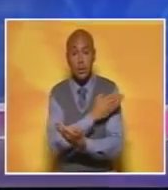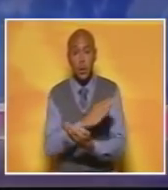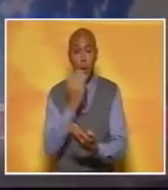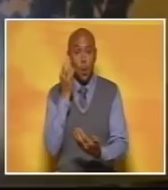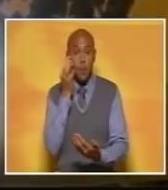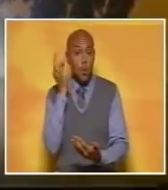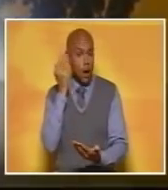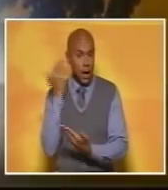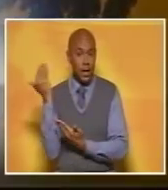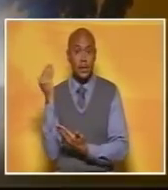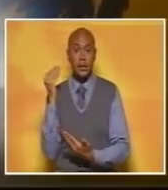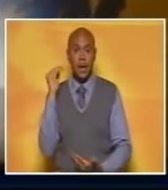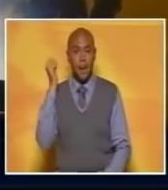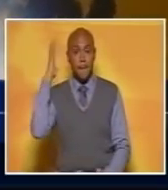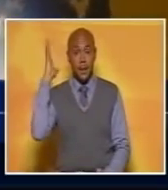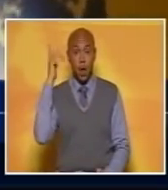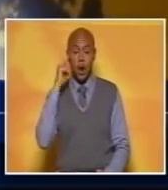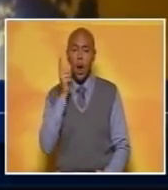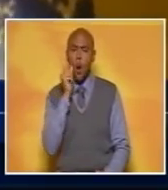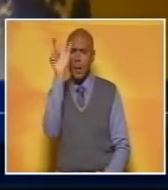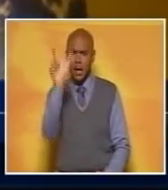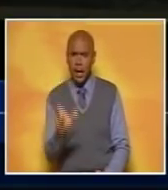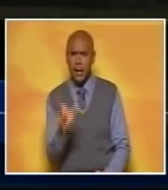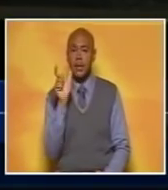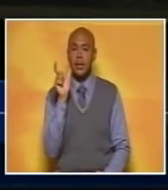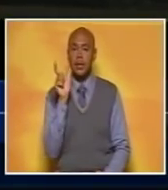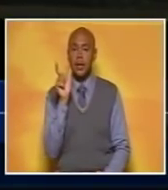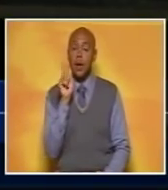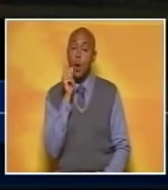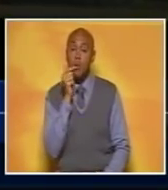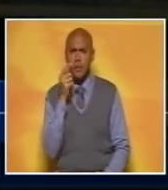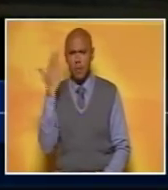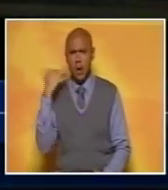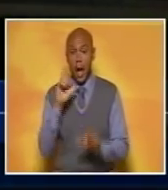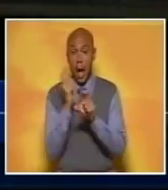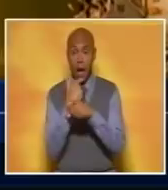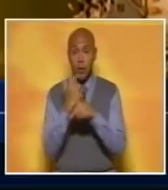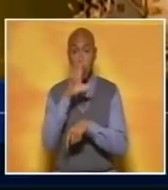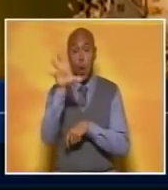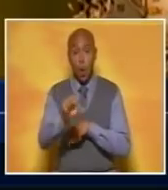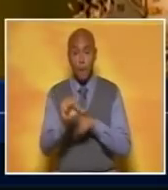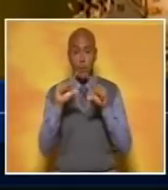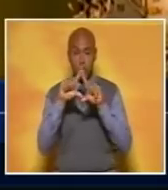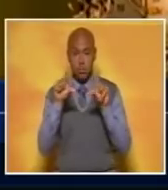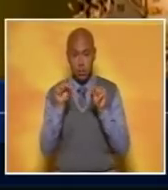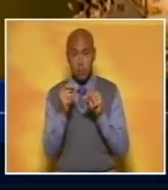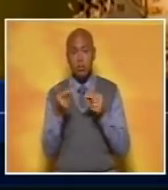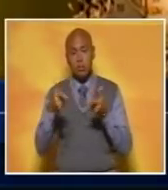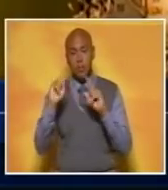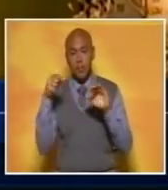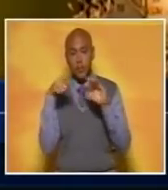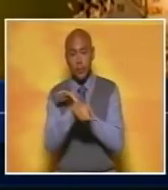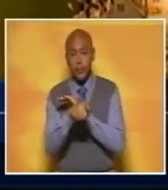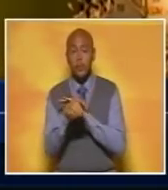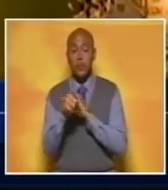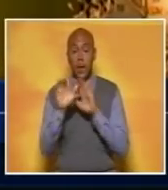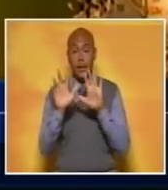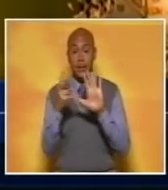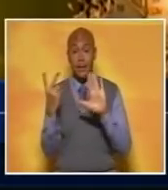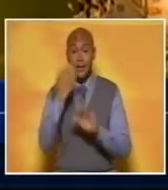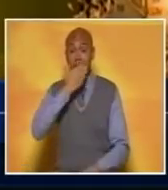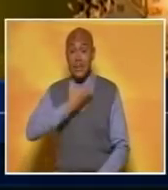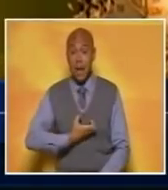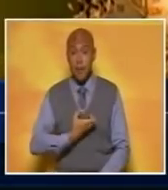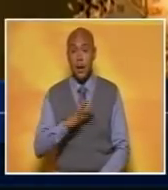X. El demandante es Nate Hollander, quien el pasado agosto compró entradas para ir al concierto del 17 de